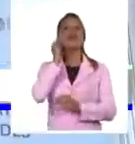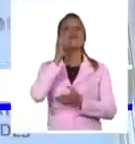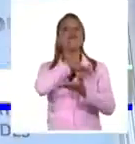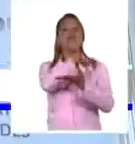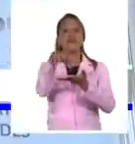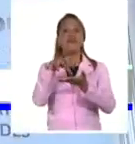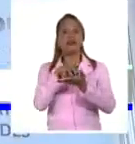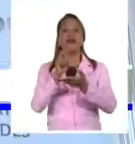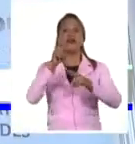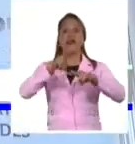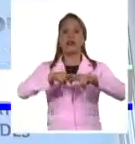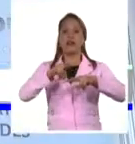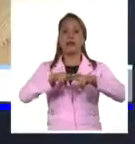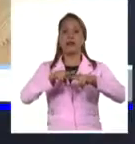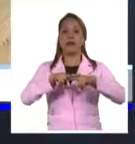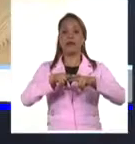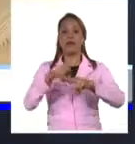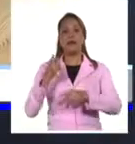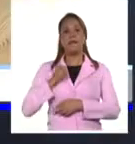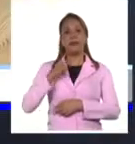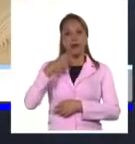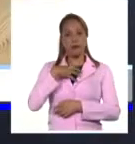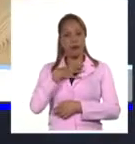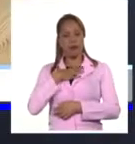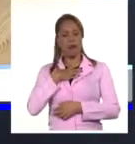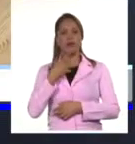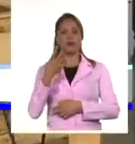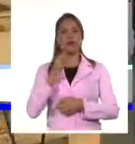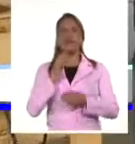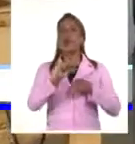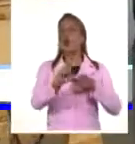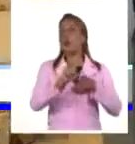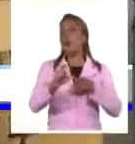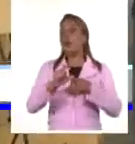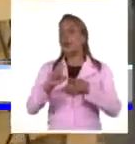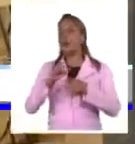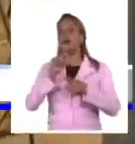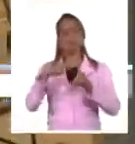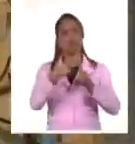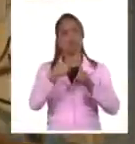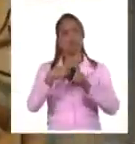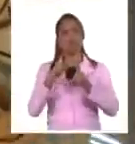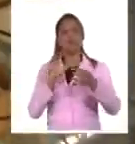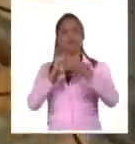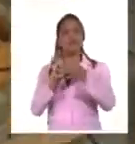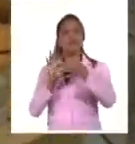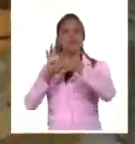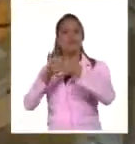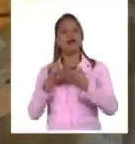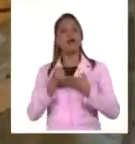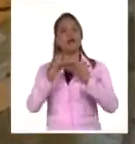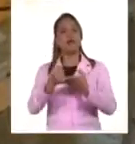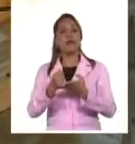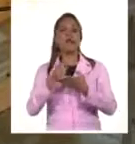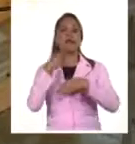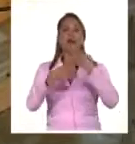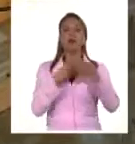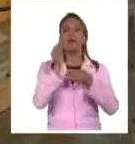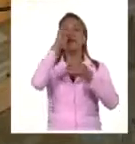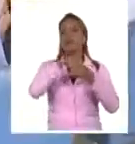de La Habana. Privados, cooperativas y estatales se unieron en más de 1000 convenios para aportar en la solución de problemas de sus